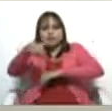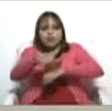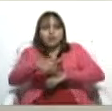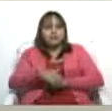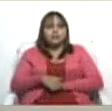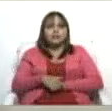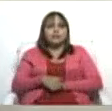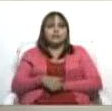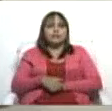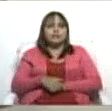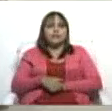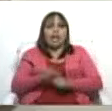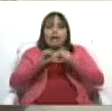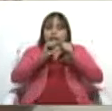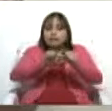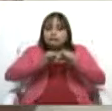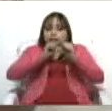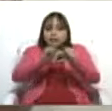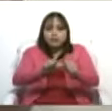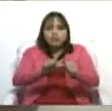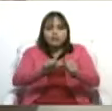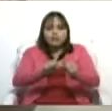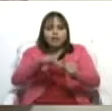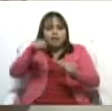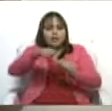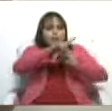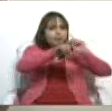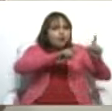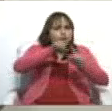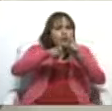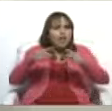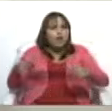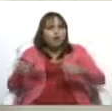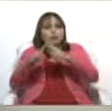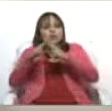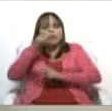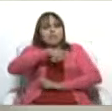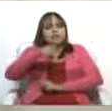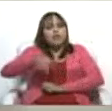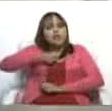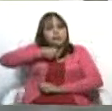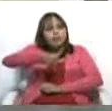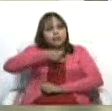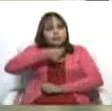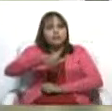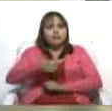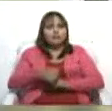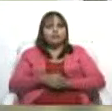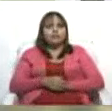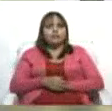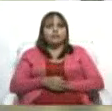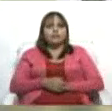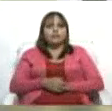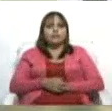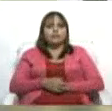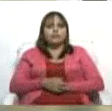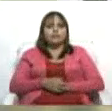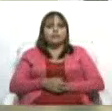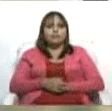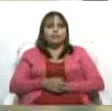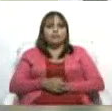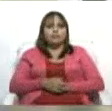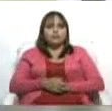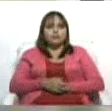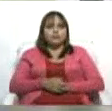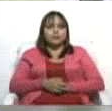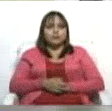Nacional. Continúa parte de esta ronda de preguntas y este encuentro con los medios de comunicación. Yo quería preguntarle qué